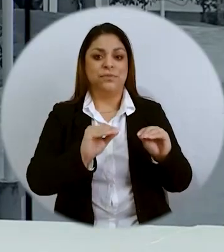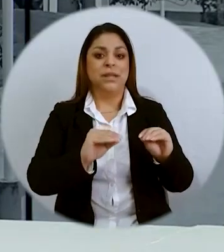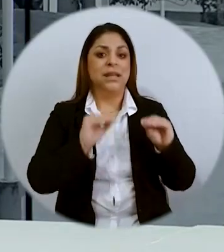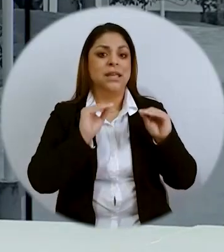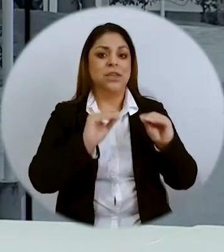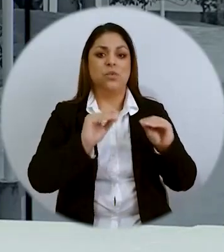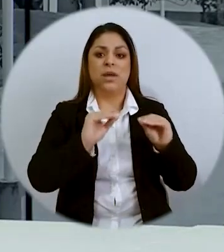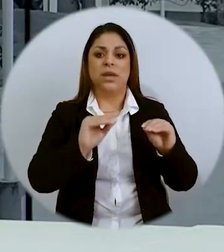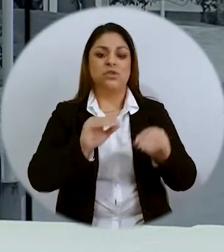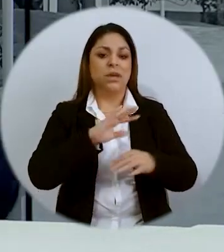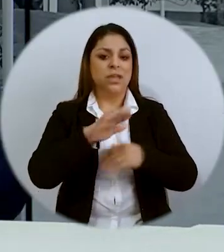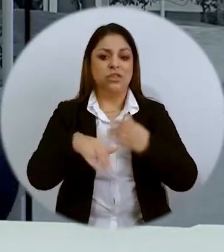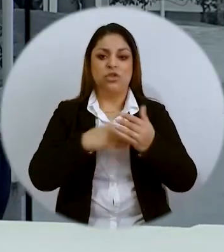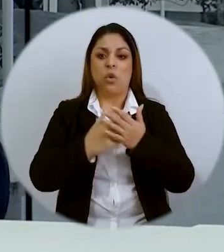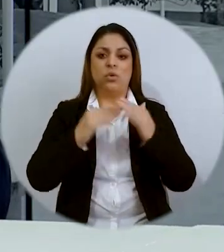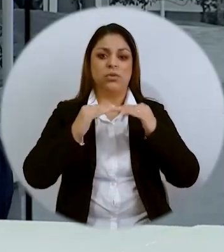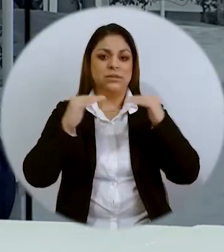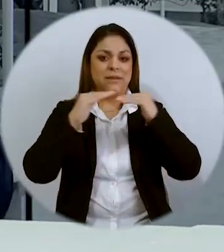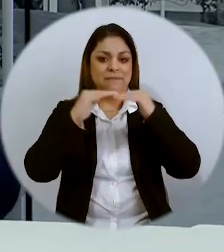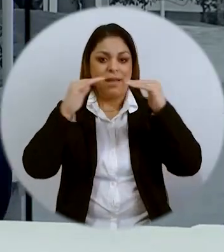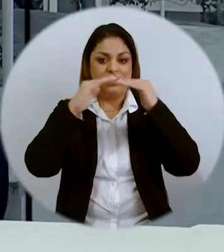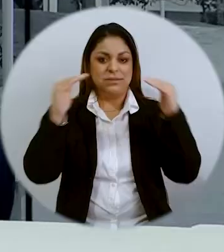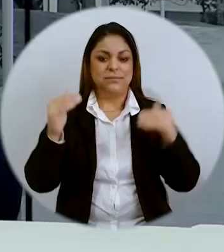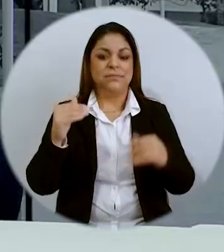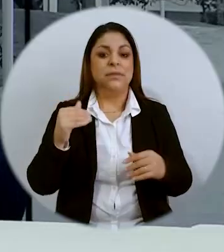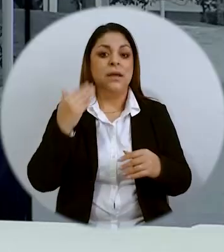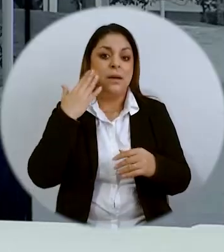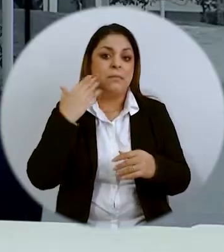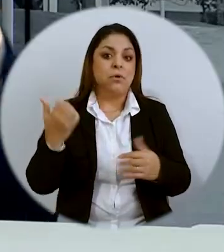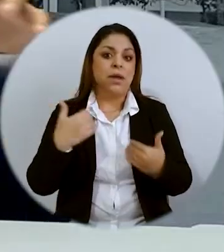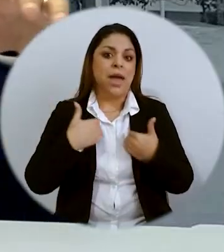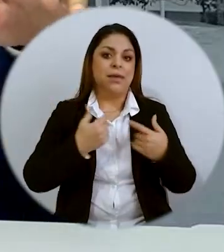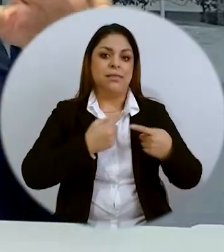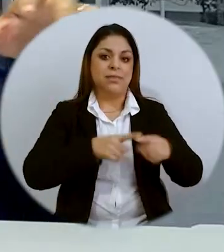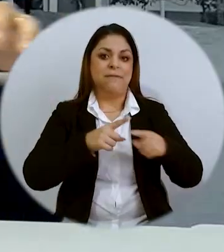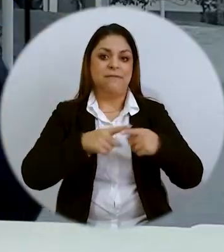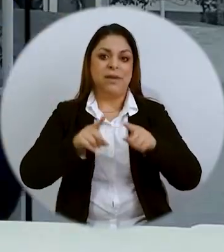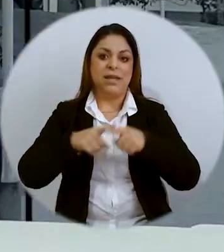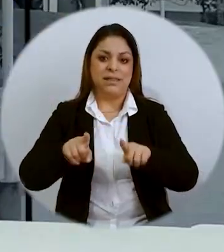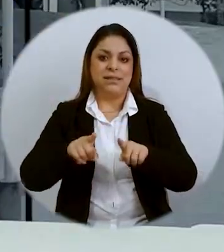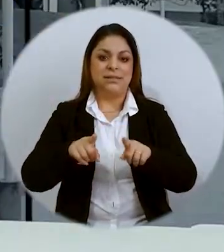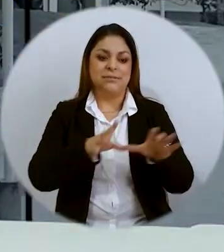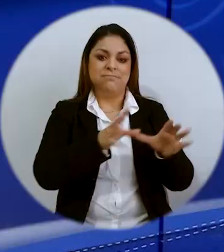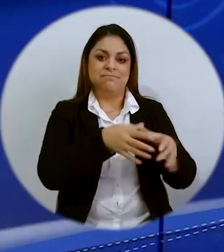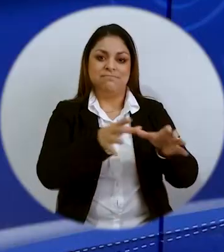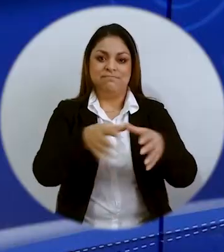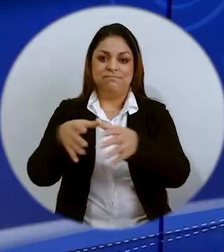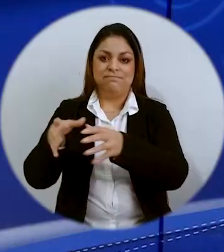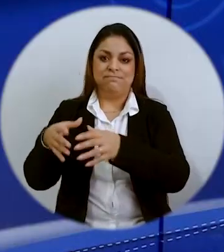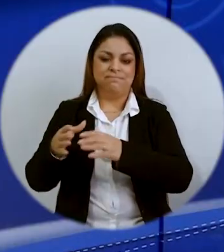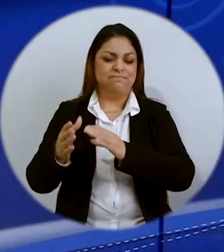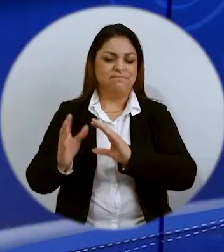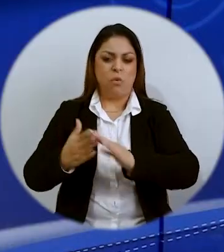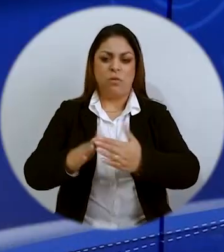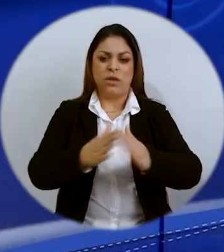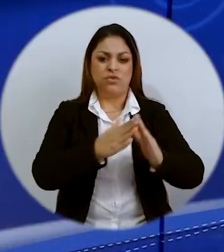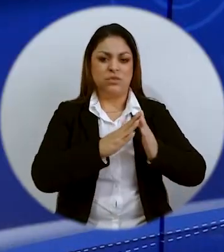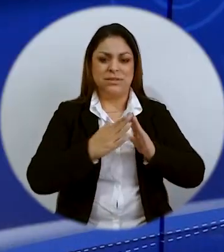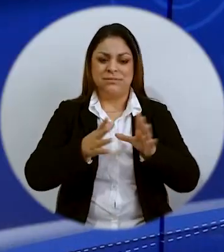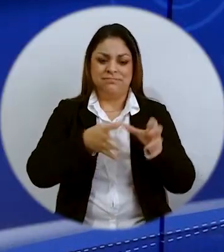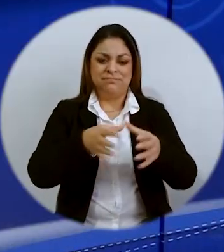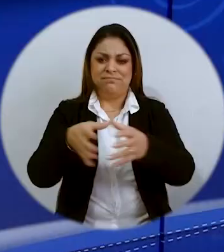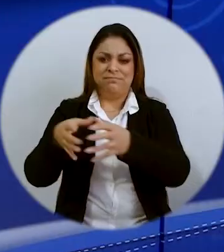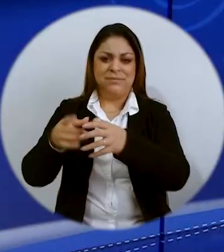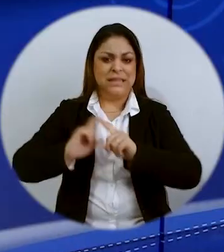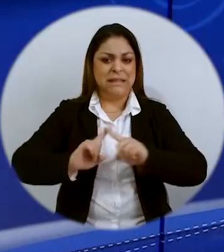la educación en todos los niveles, dado que tenemos distintos segmentos poblacionales que tienen